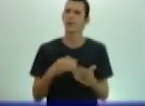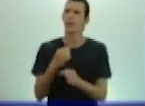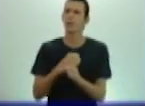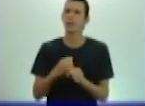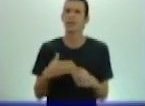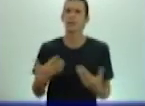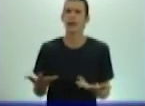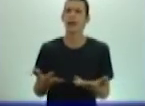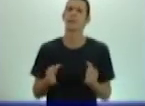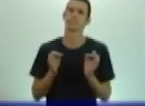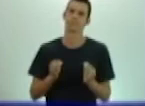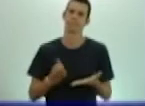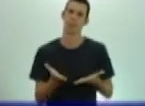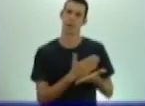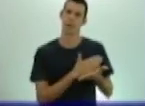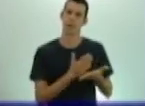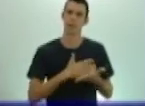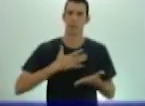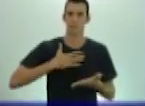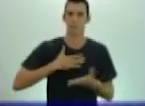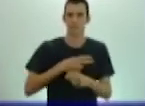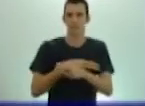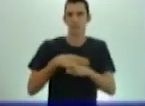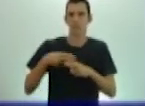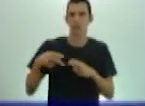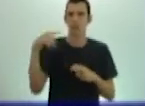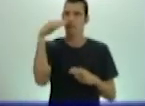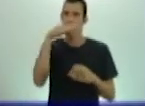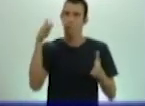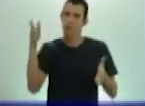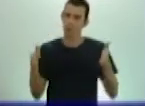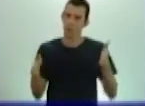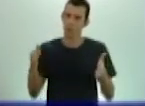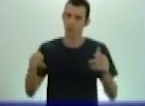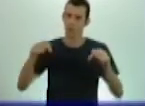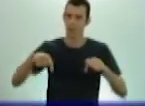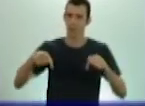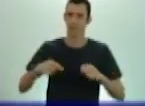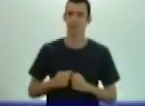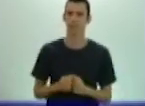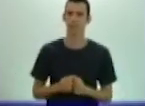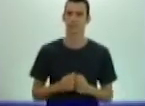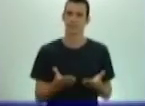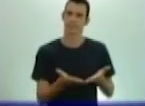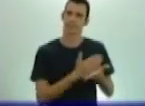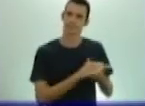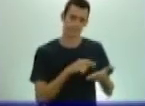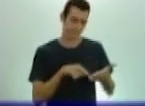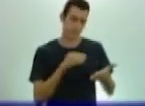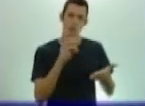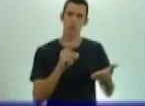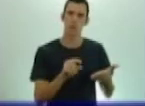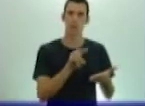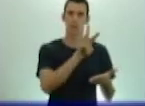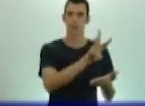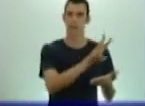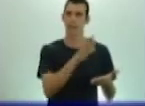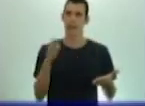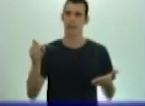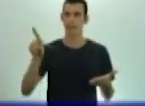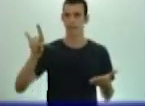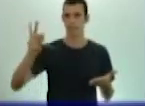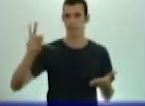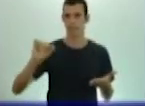texto nuestro, Historia Contemporánea. Las páginas que vamos a usar para este contenido están relacionadas desde la página 3 a la página 17.